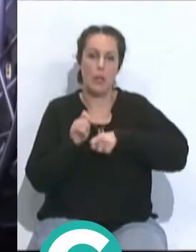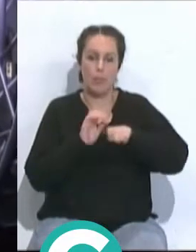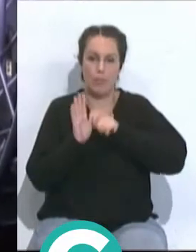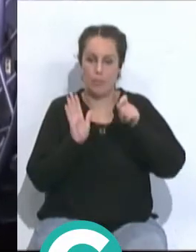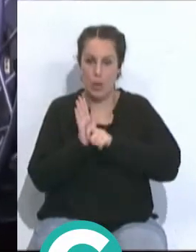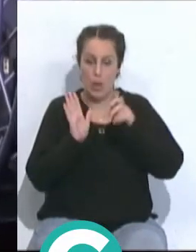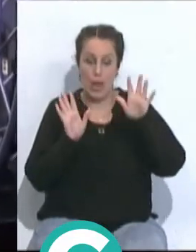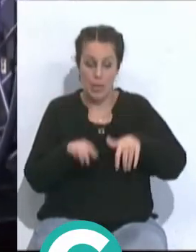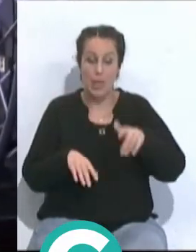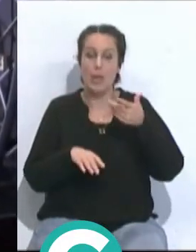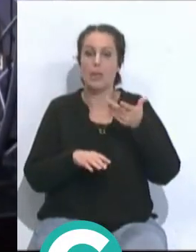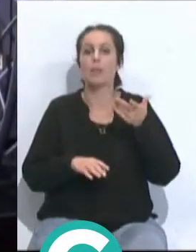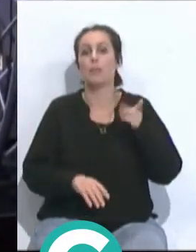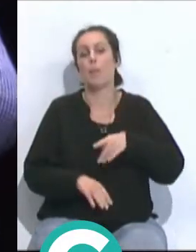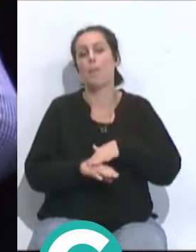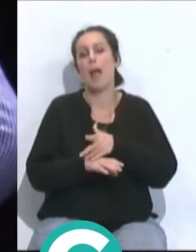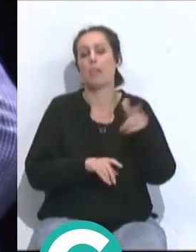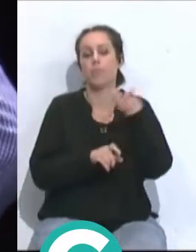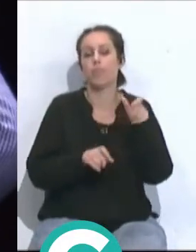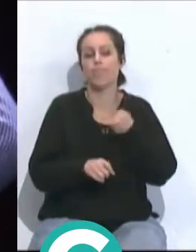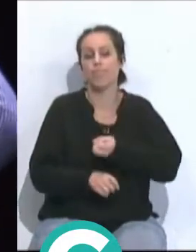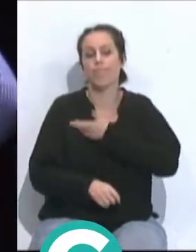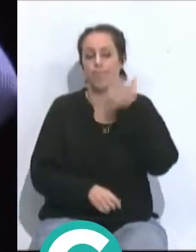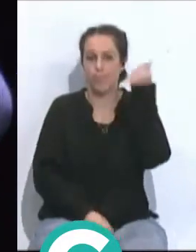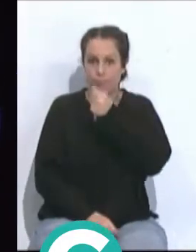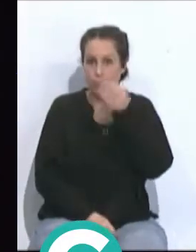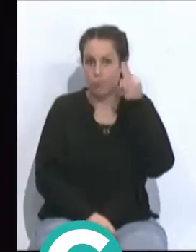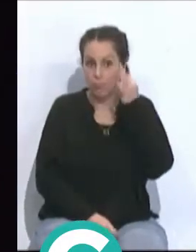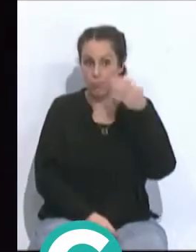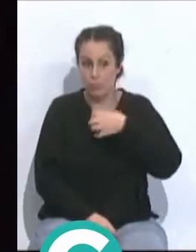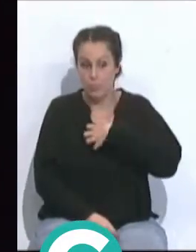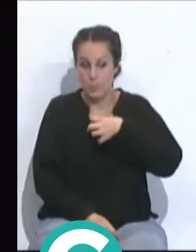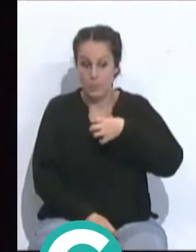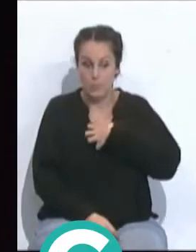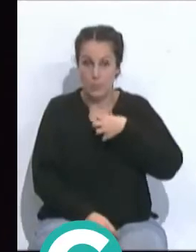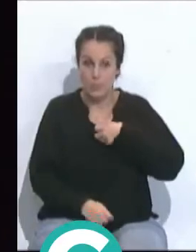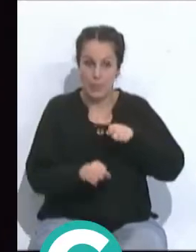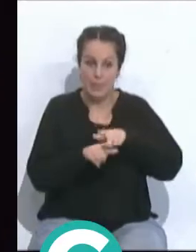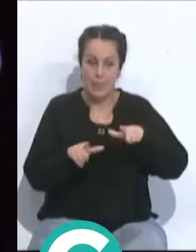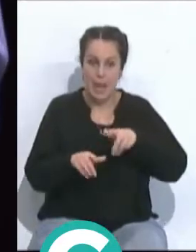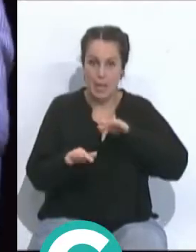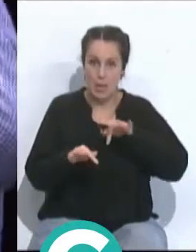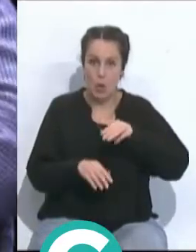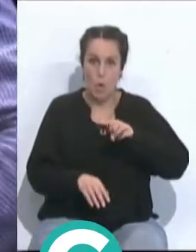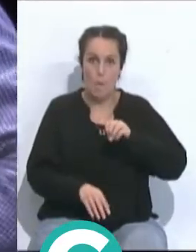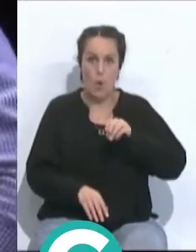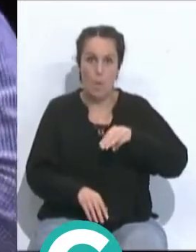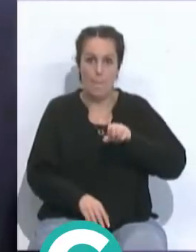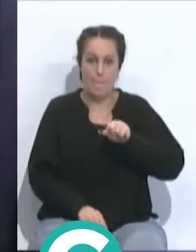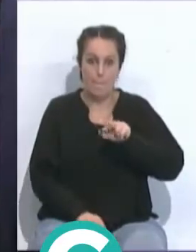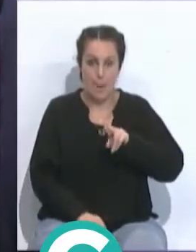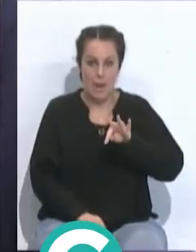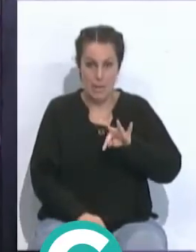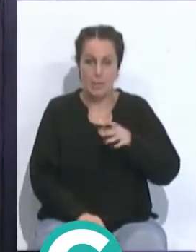de Cádiz y sobre todo, bueno, pues para tantos aficionados y aficionadas que no pudieron estar en la Sala Teatro Momar.